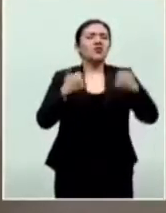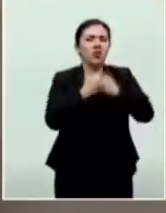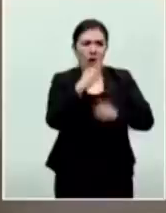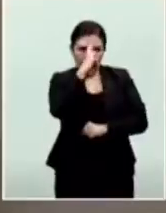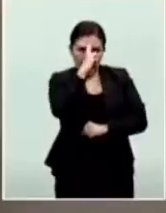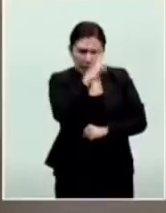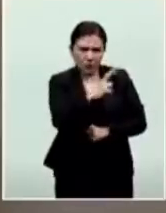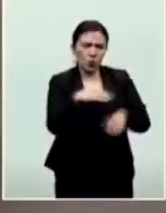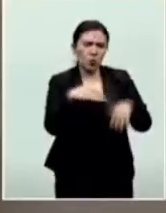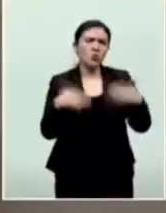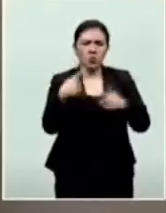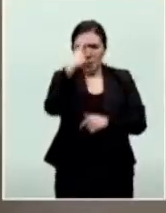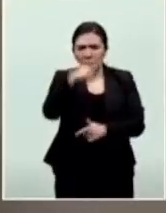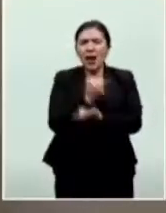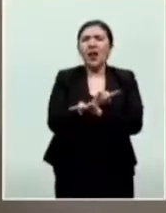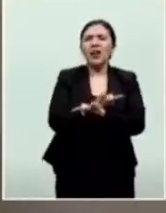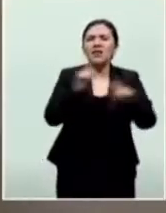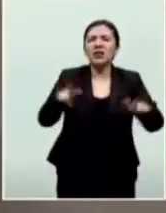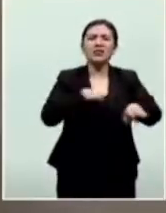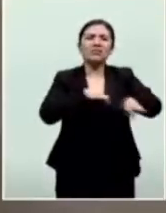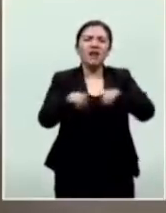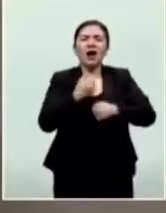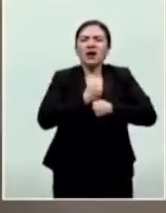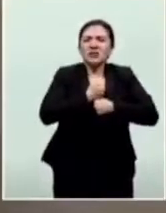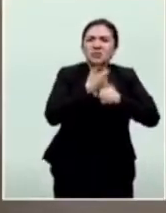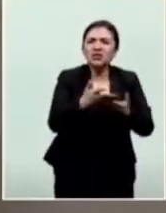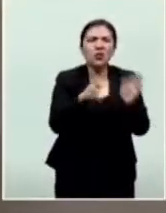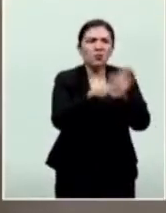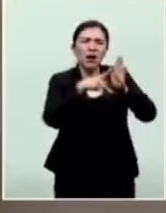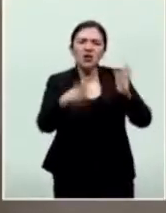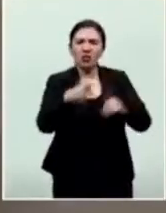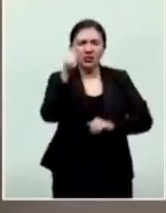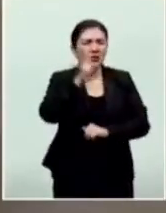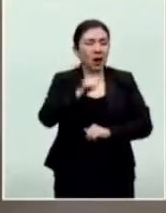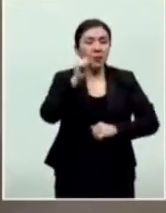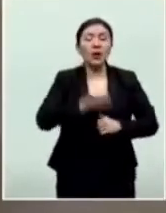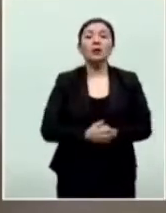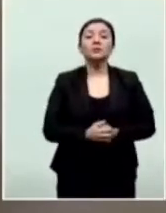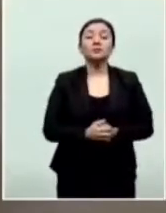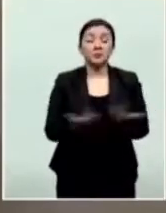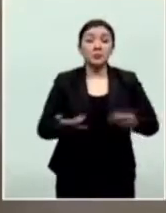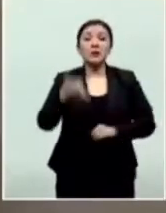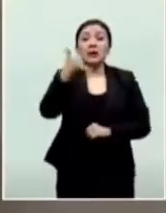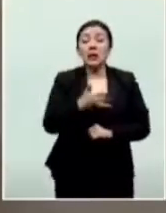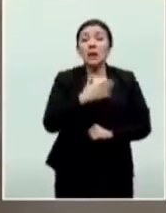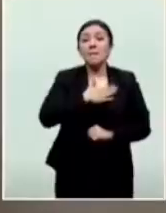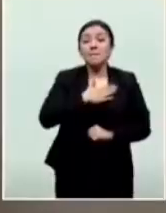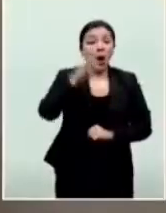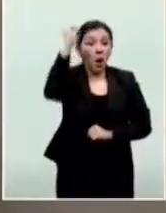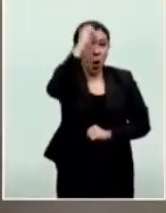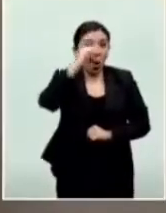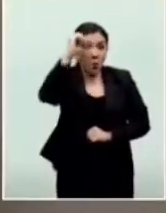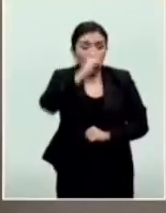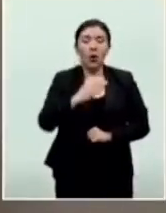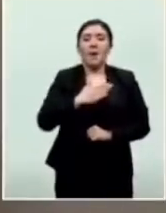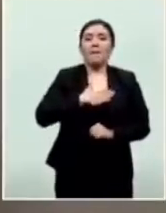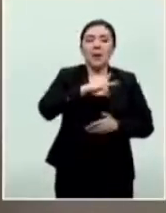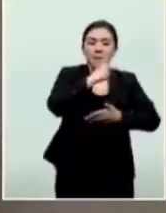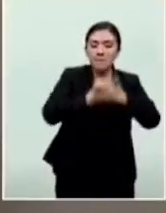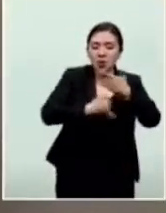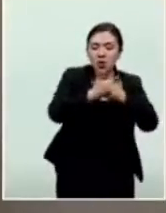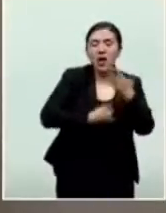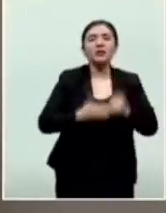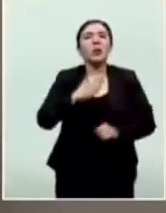respeto irrestricto a la libertad de prensa, a la libertad de expresión, sino que todos mis criterios, mis proyectos,